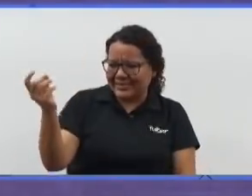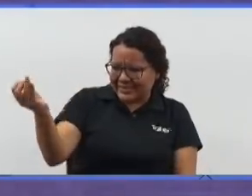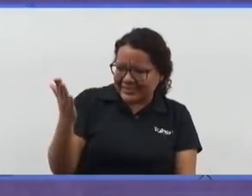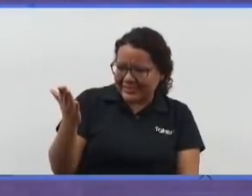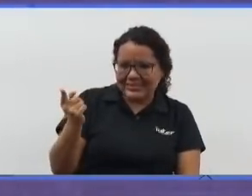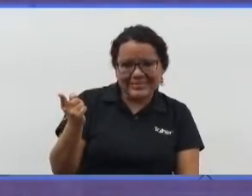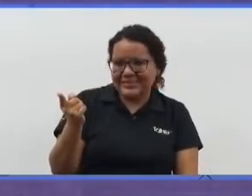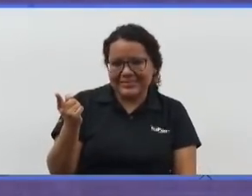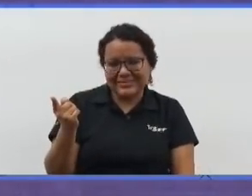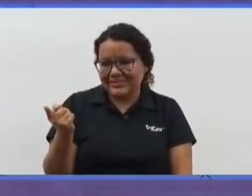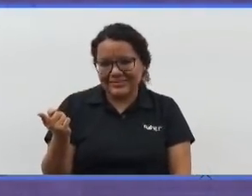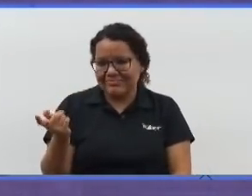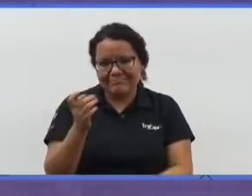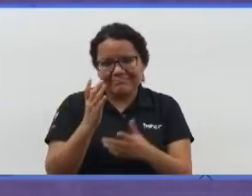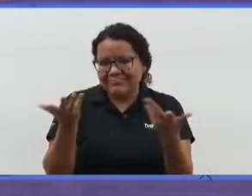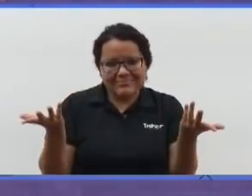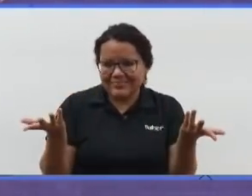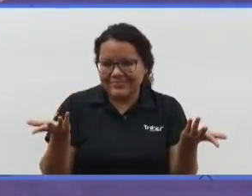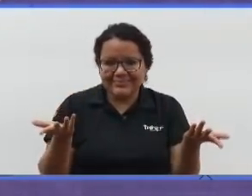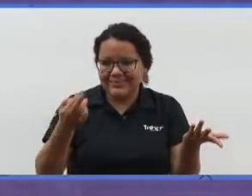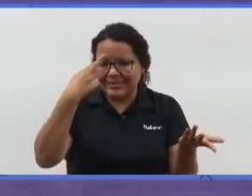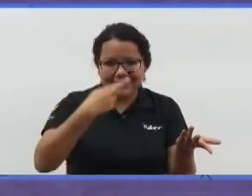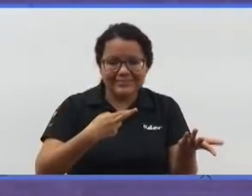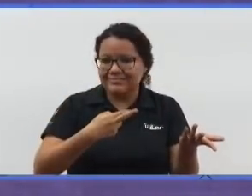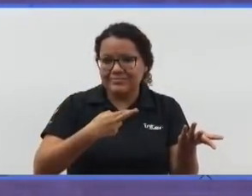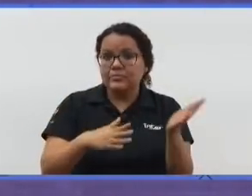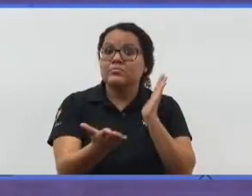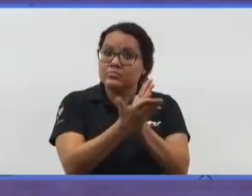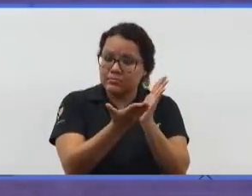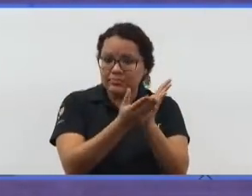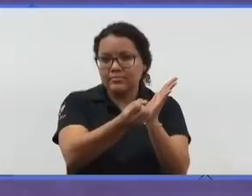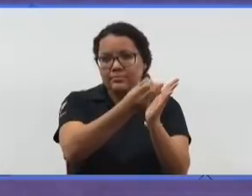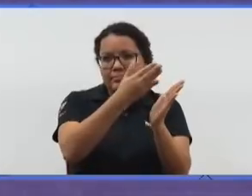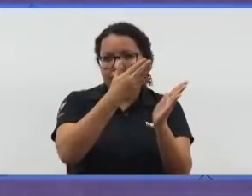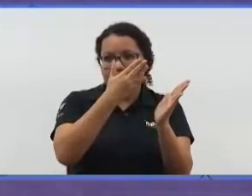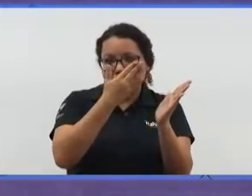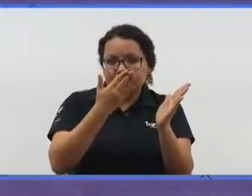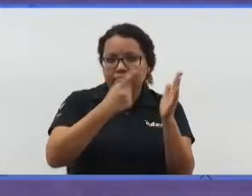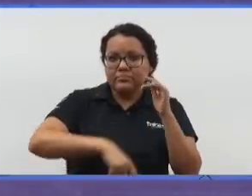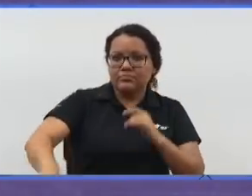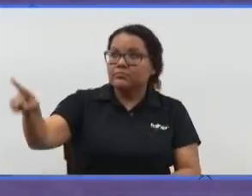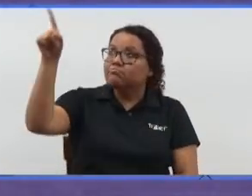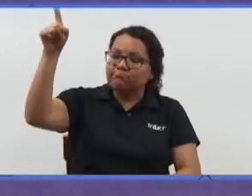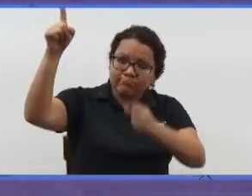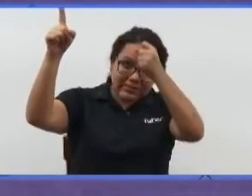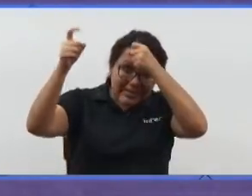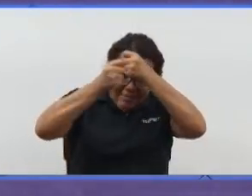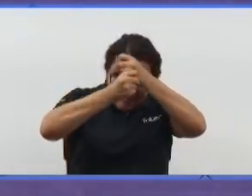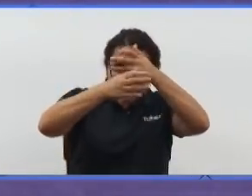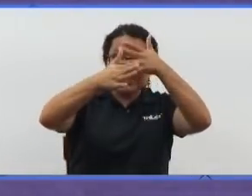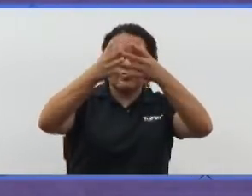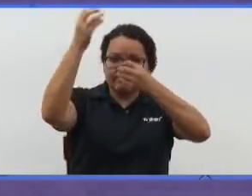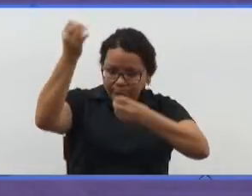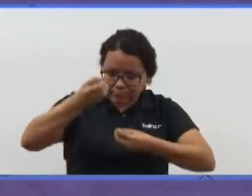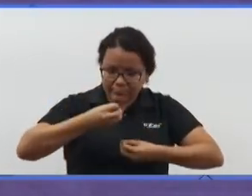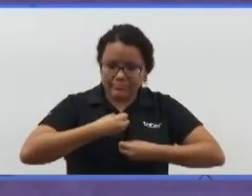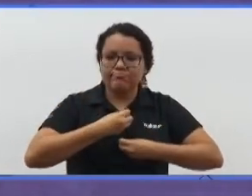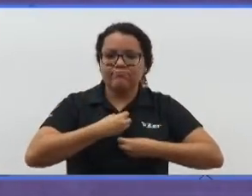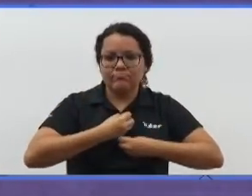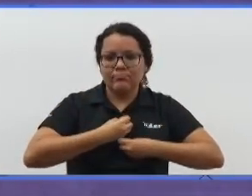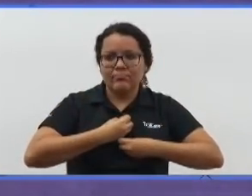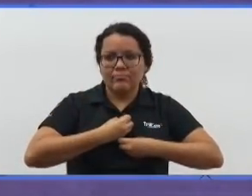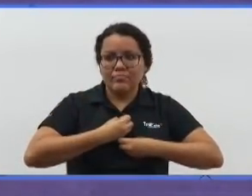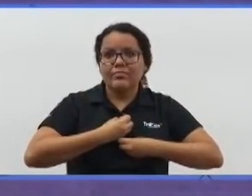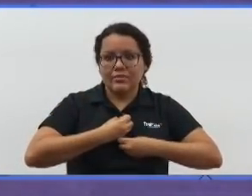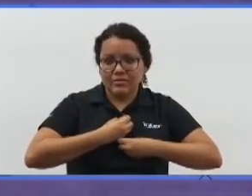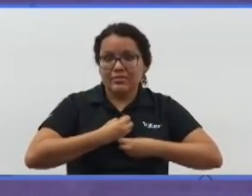es así hermano sabes que dice la palabra que dios nos llena de sabiduría como lo hizo con asa y con imán